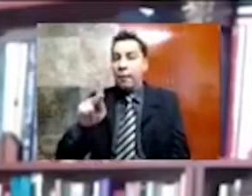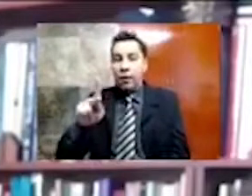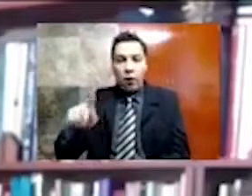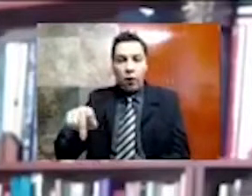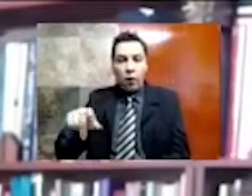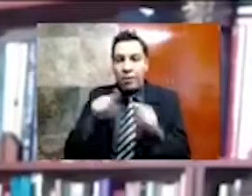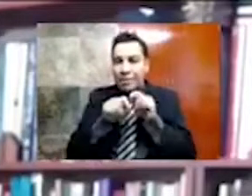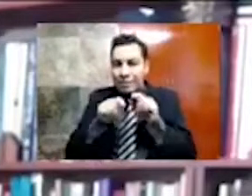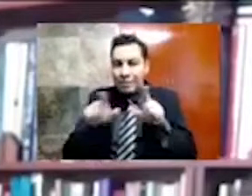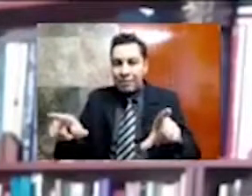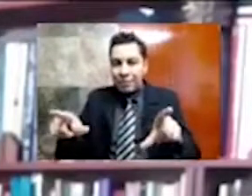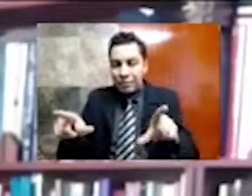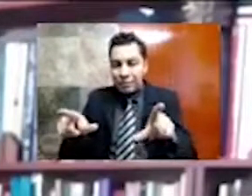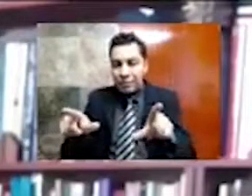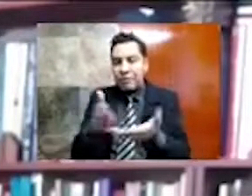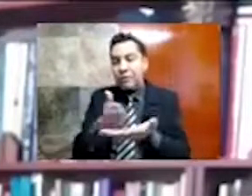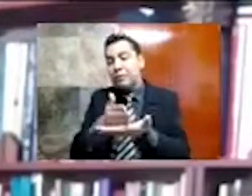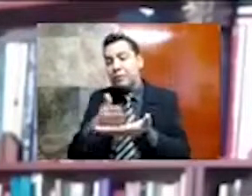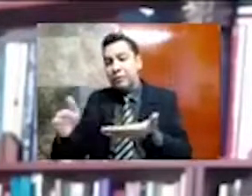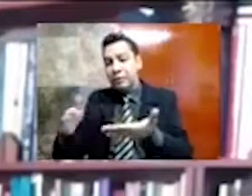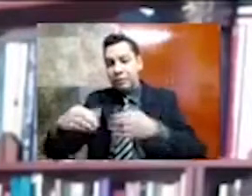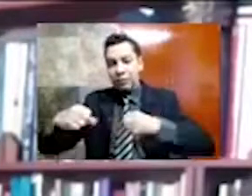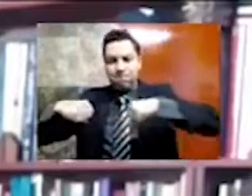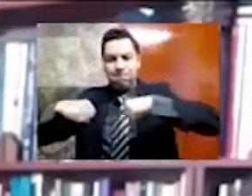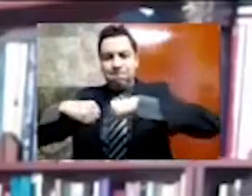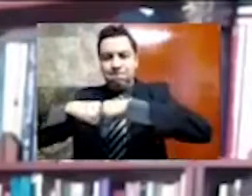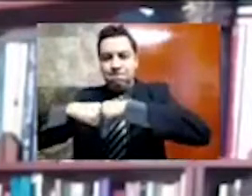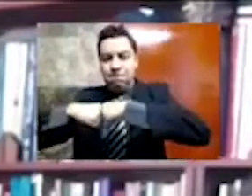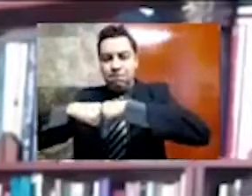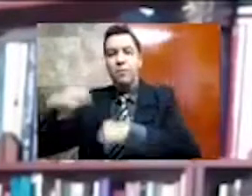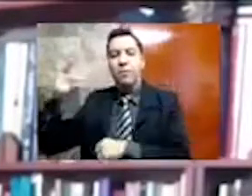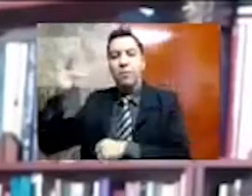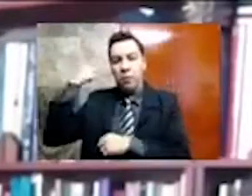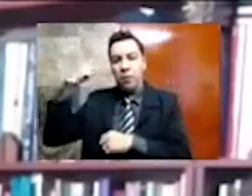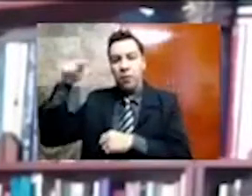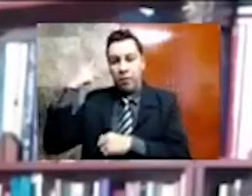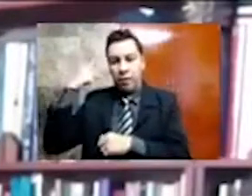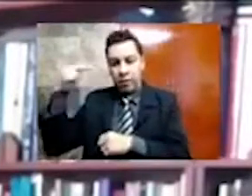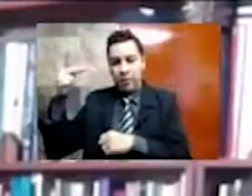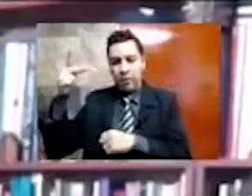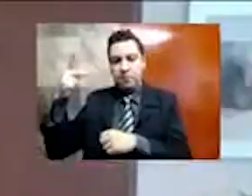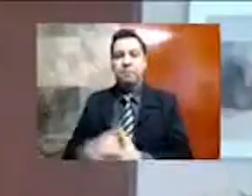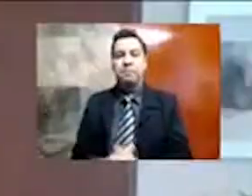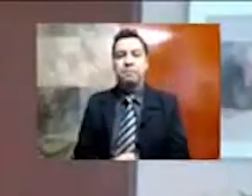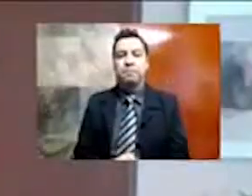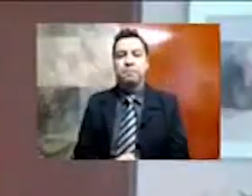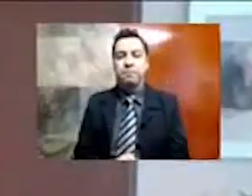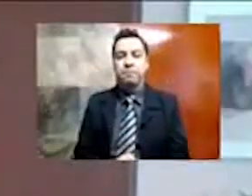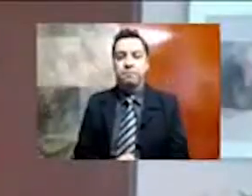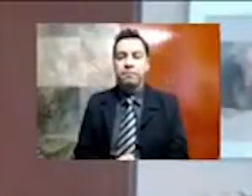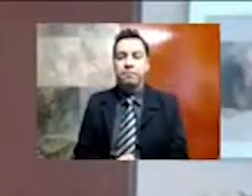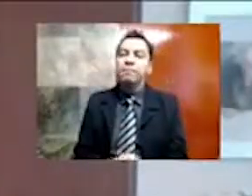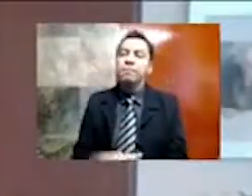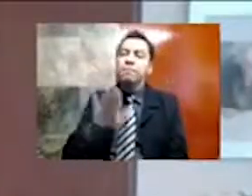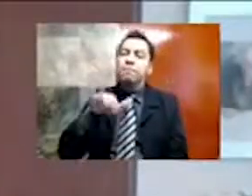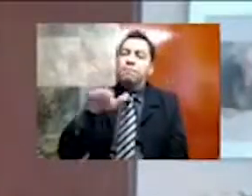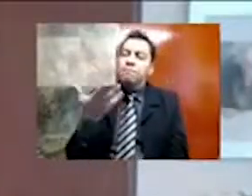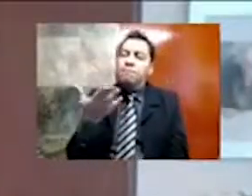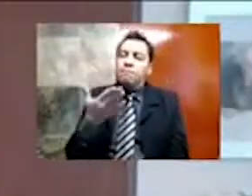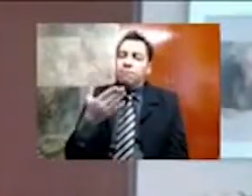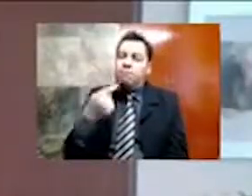divide entre Tlaxcala, Huejotzingo y la mayor parte Cholula. Y aparte me imagino que